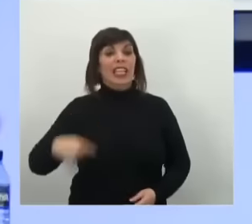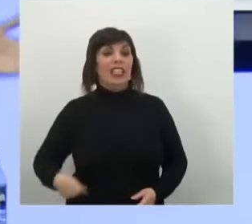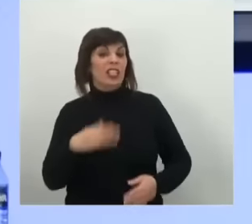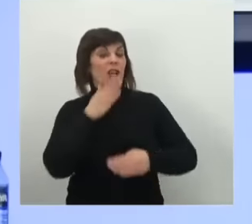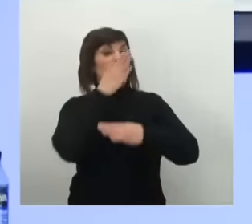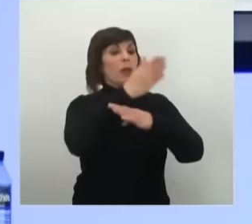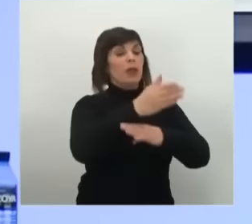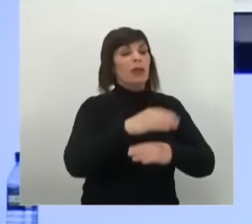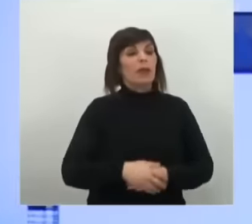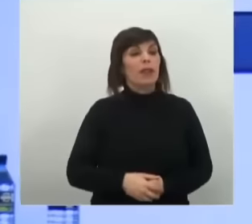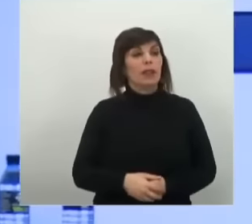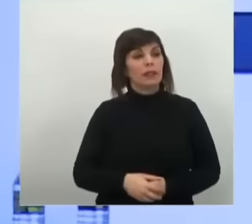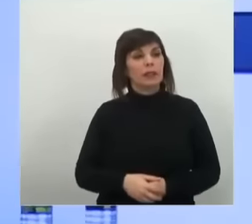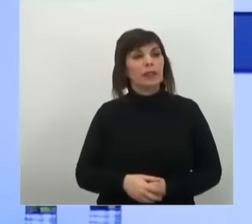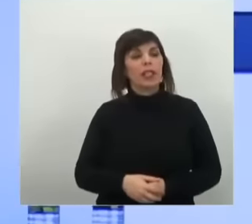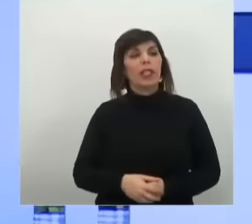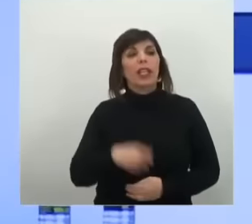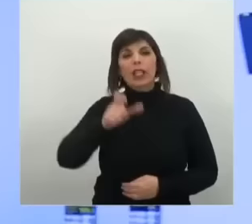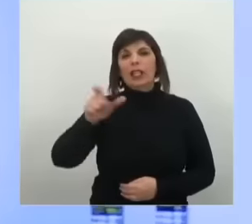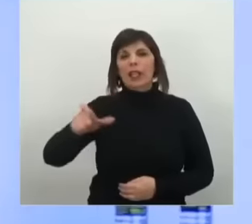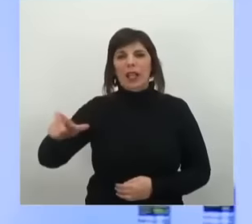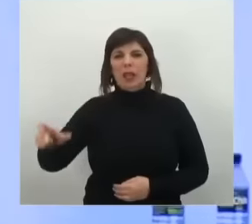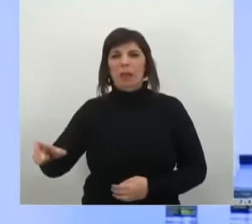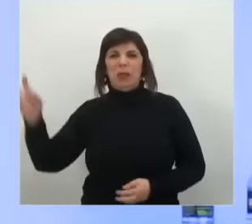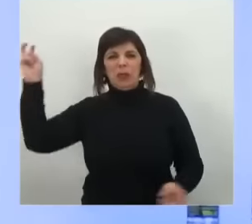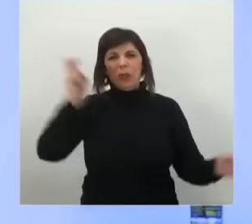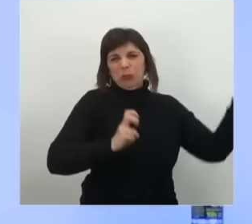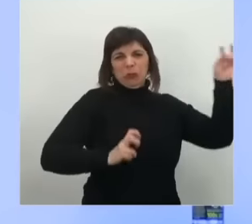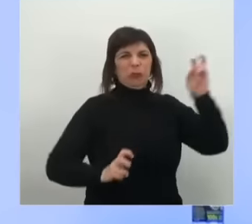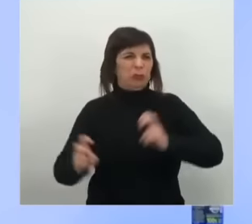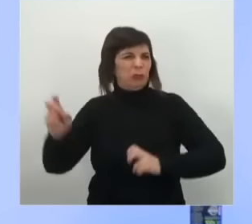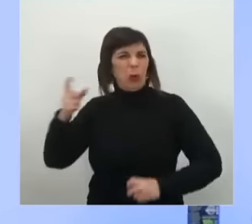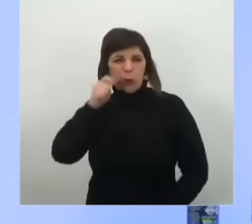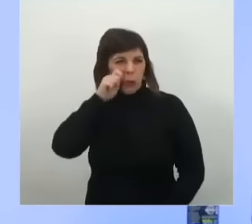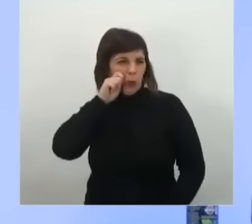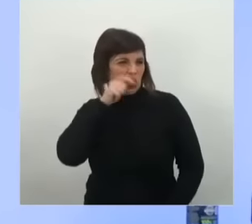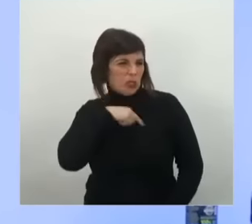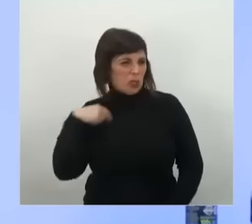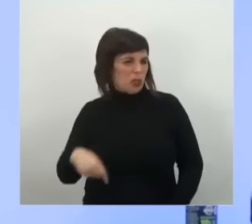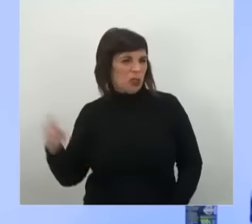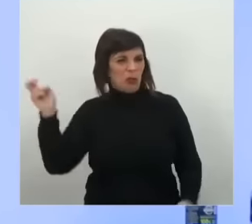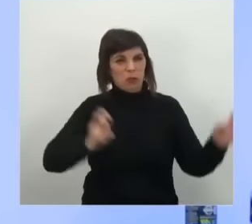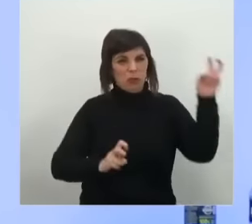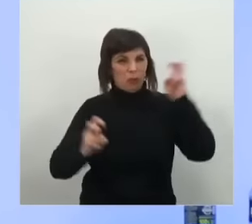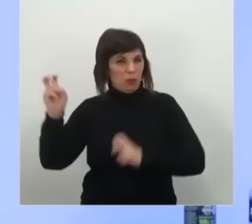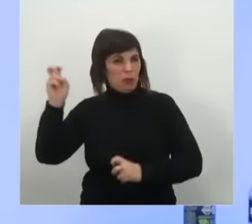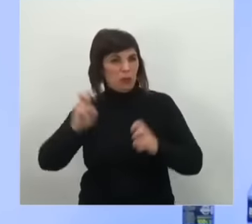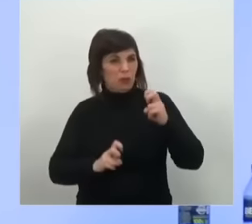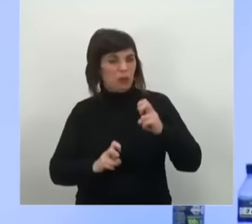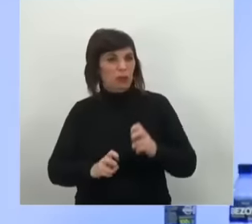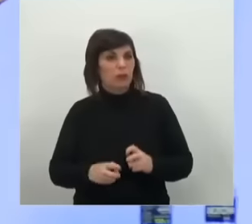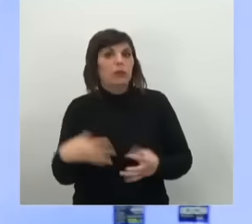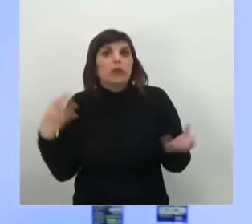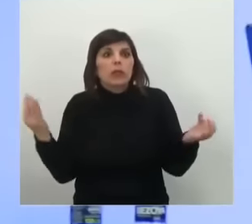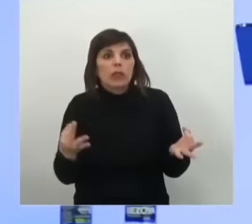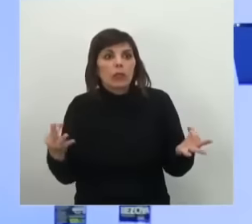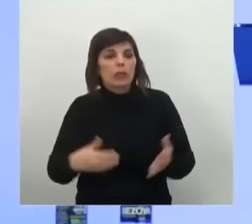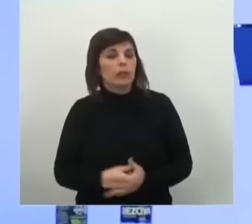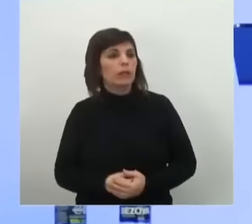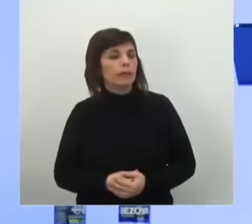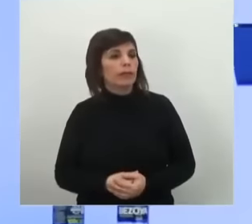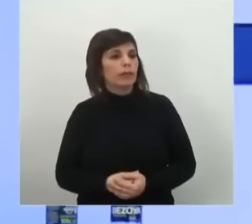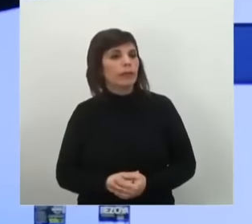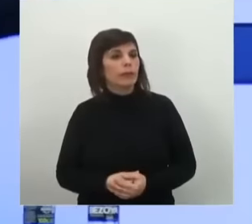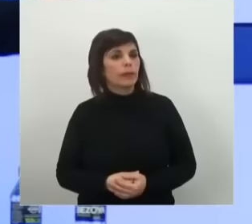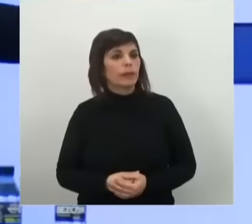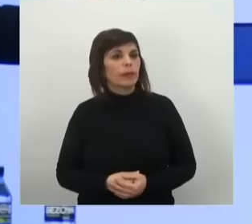y empecé a recibir toda aquella gente y usted dice que es bueno no que ha bendecido hermano que le fue Ahora escúchame bien lo que me pasó Resulta